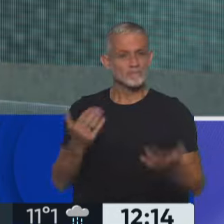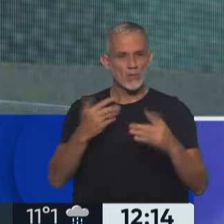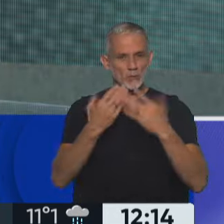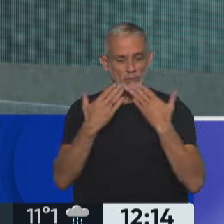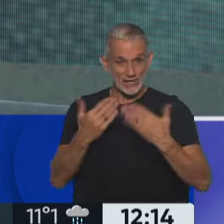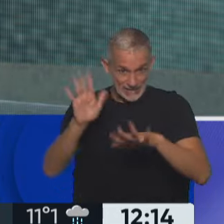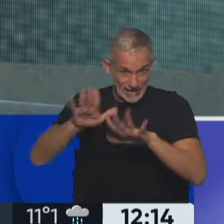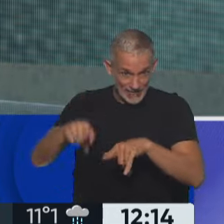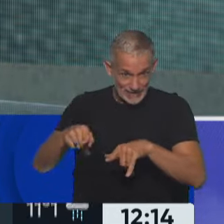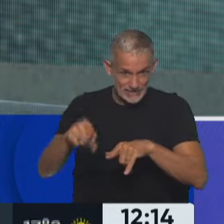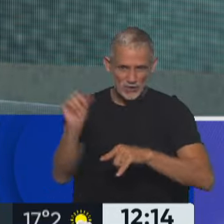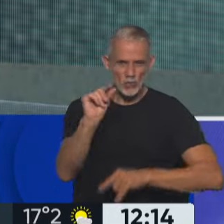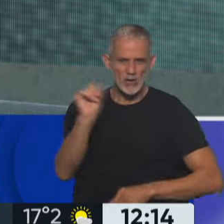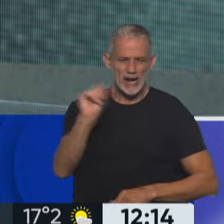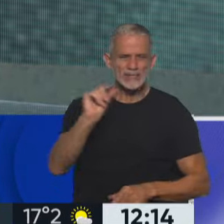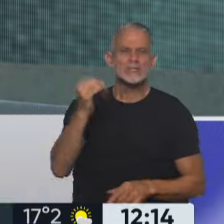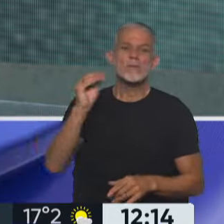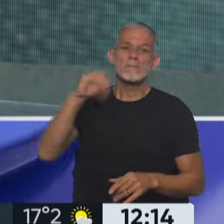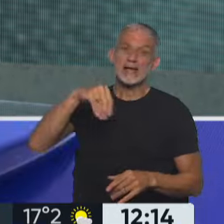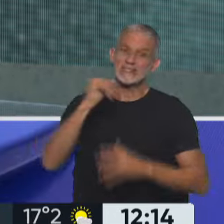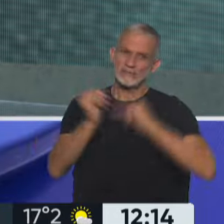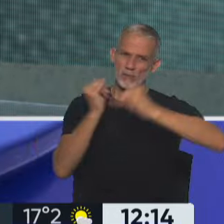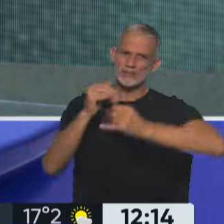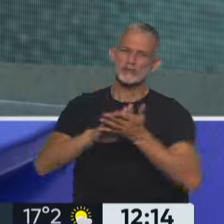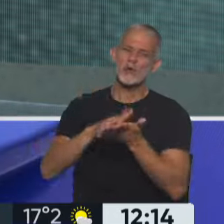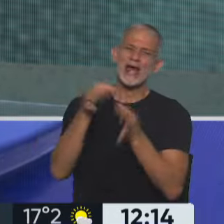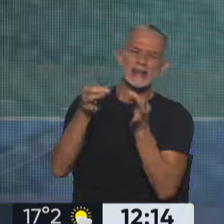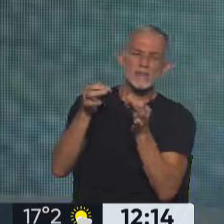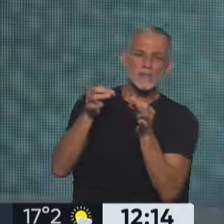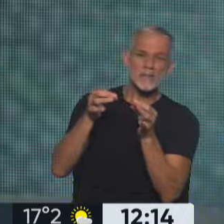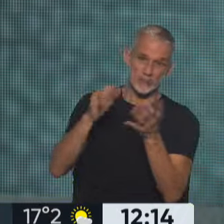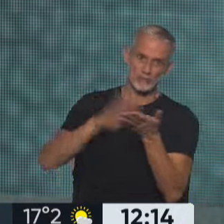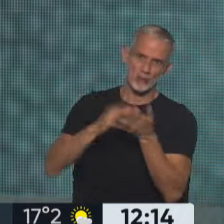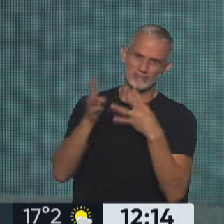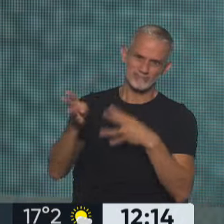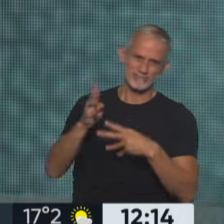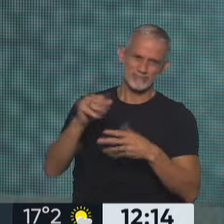gracias Te quedas con nosotros Porque en un ratito hay más eh de análisis político relacionado justamente con todo lo que está sucediendo a